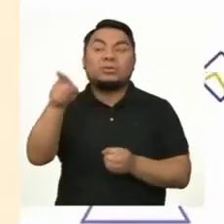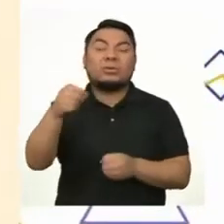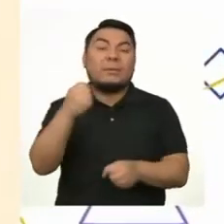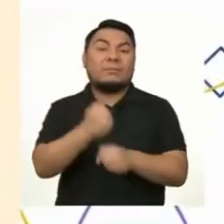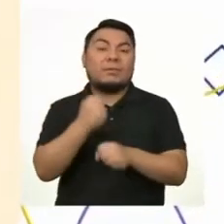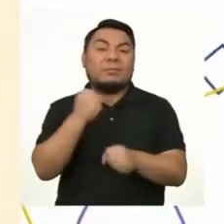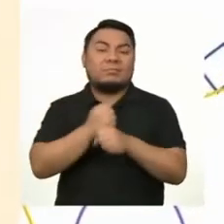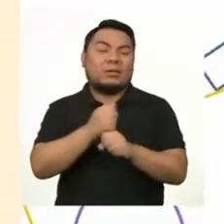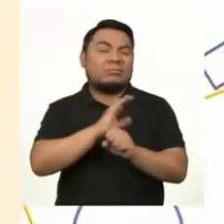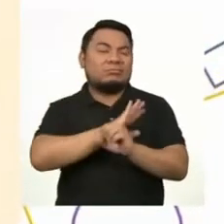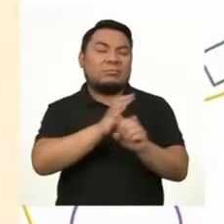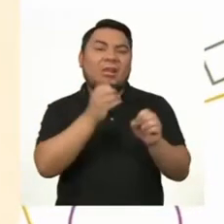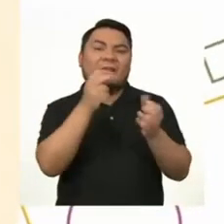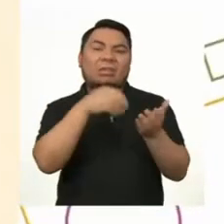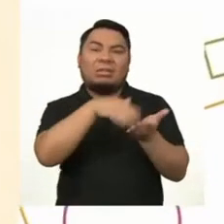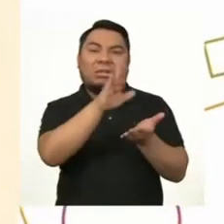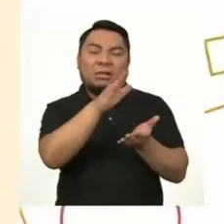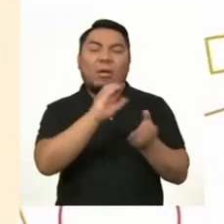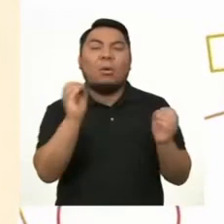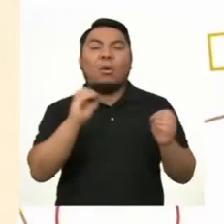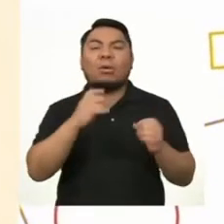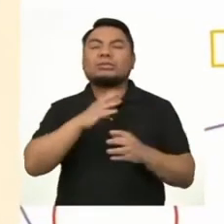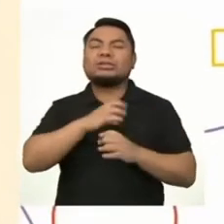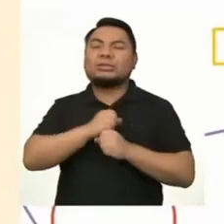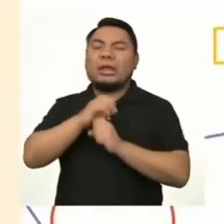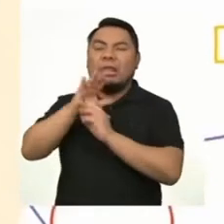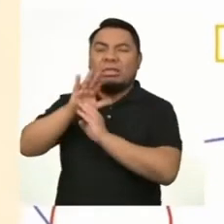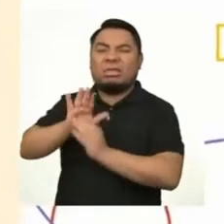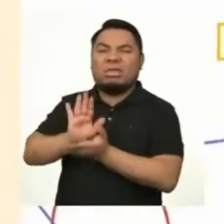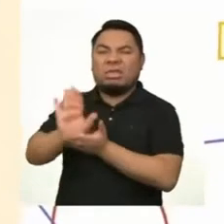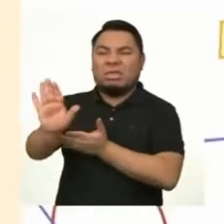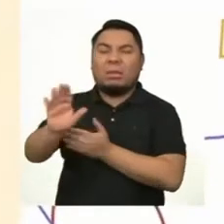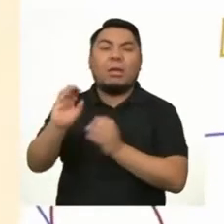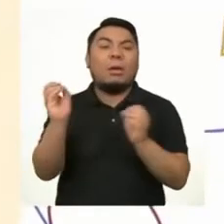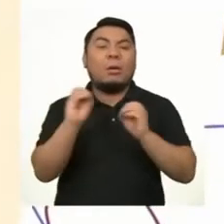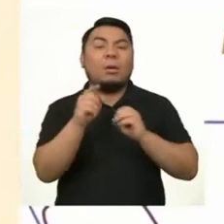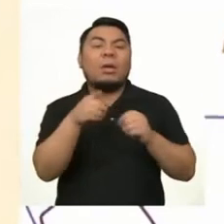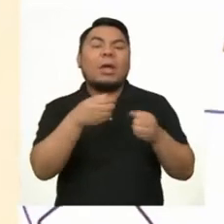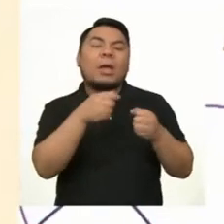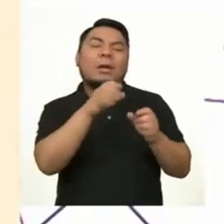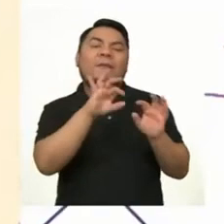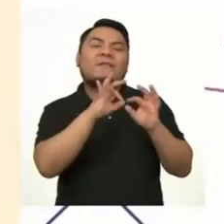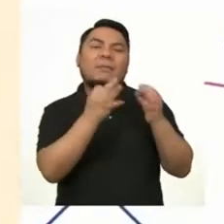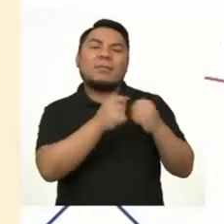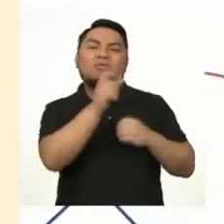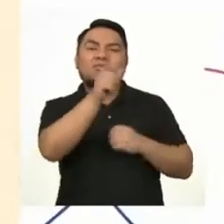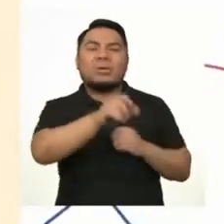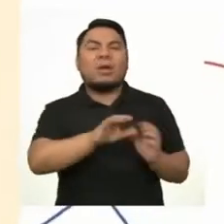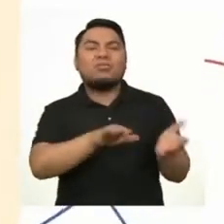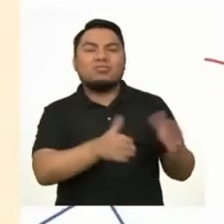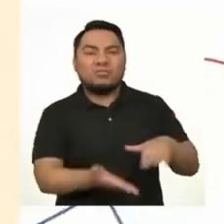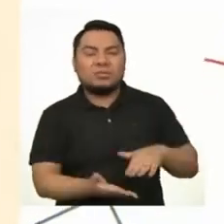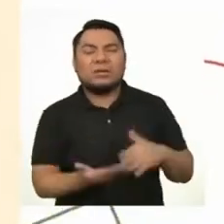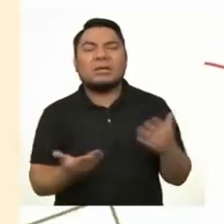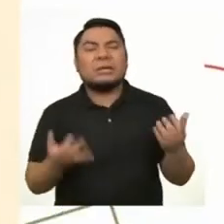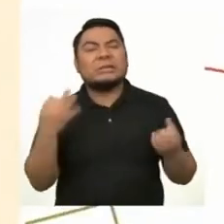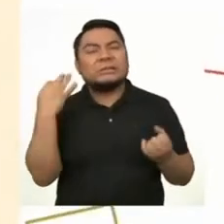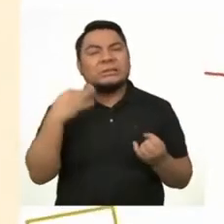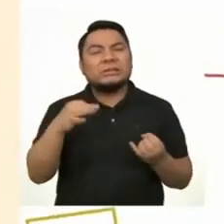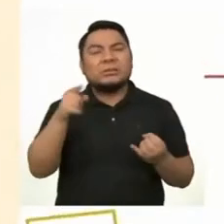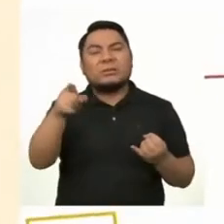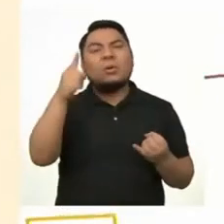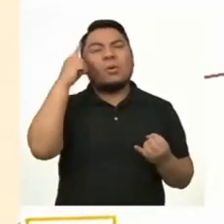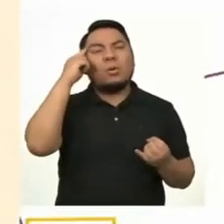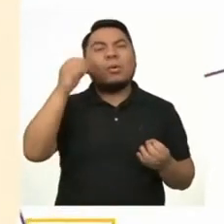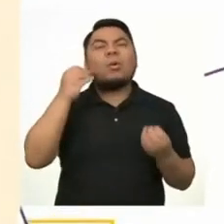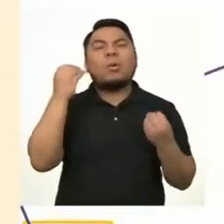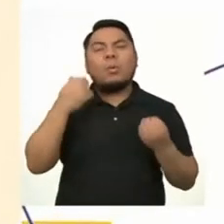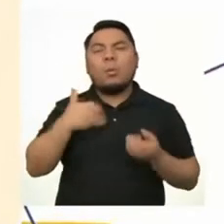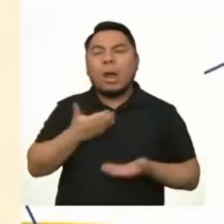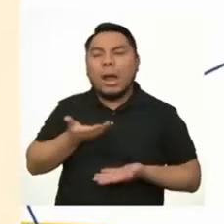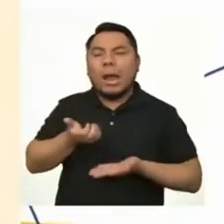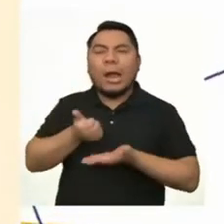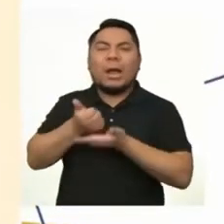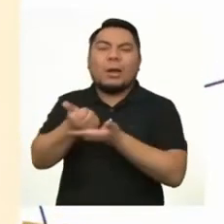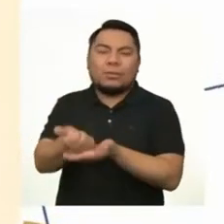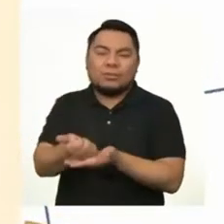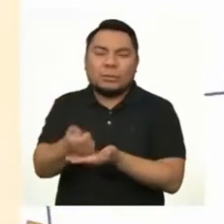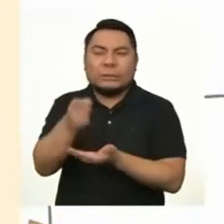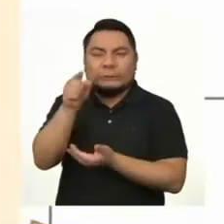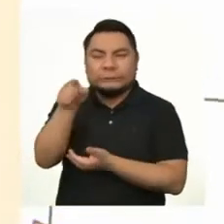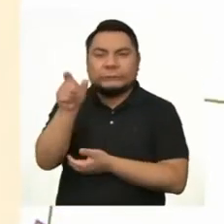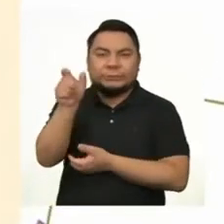empleo, sufren discriminación o han tenido una pérdida. Siempre hay que ver cómo colaborar en esos